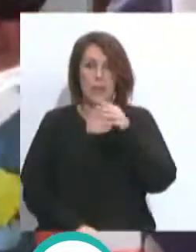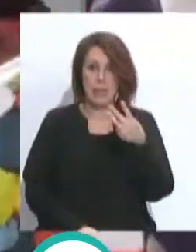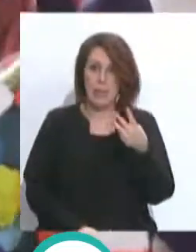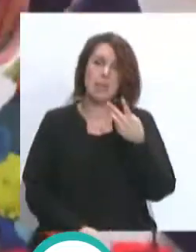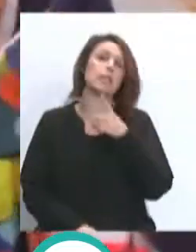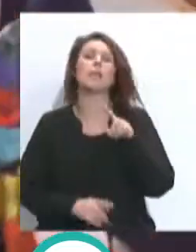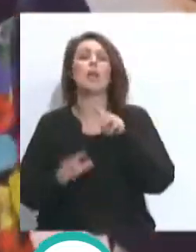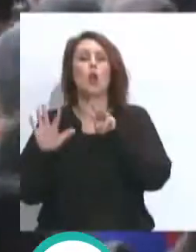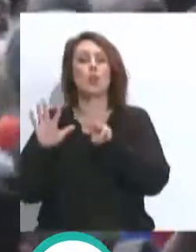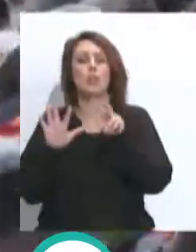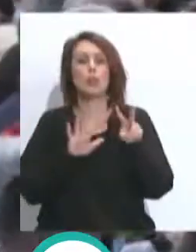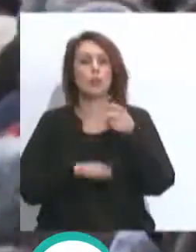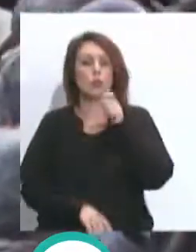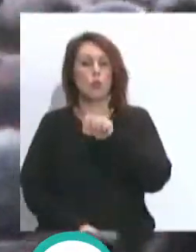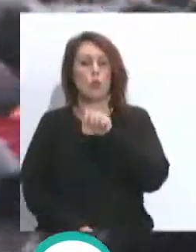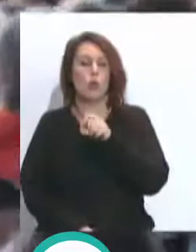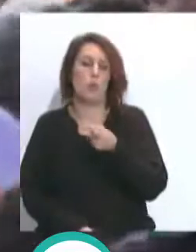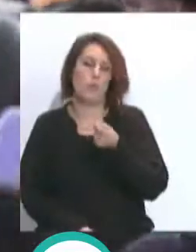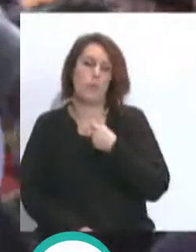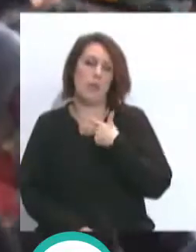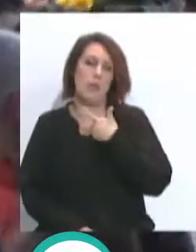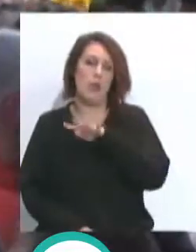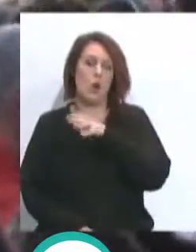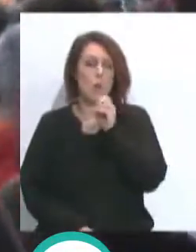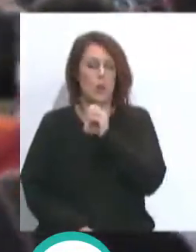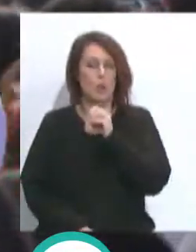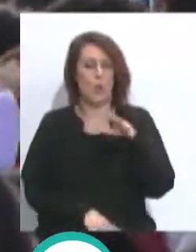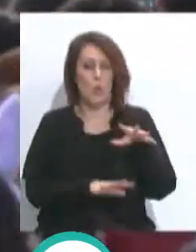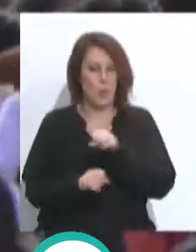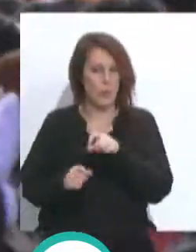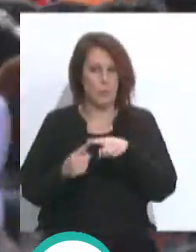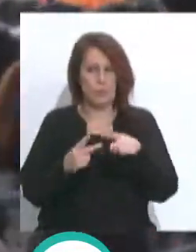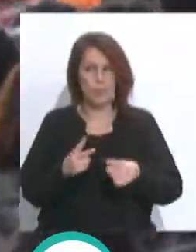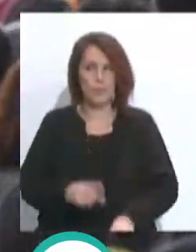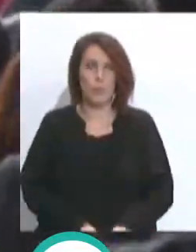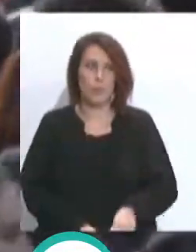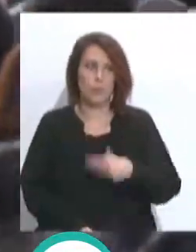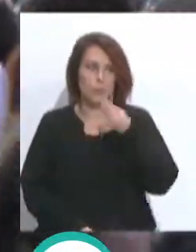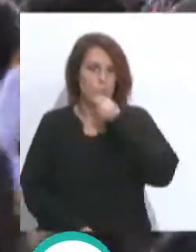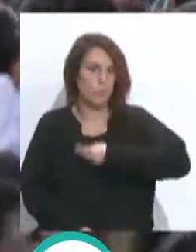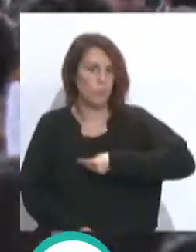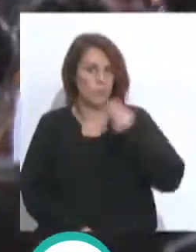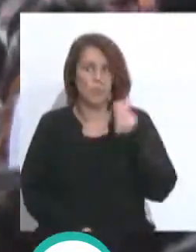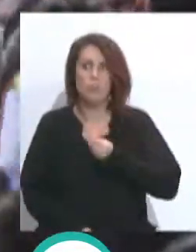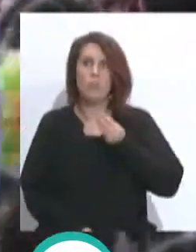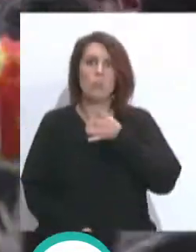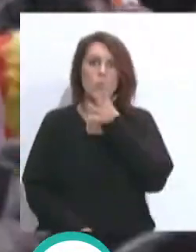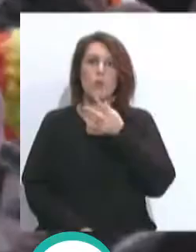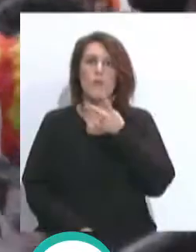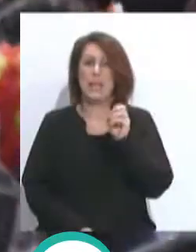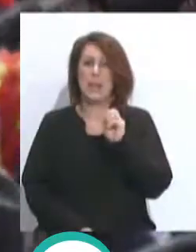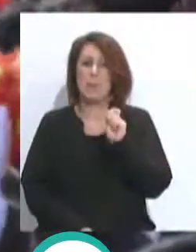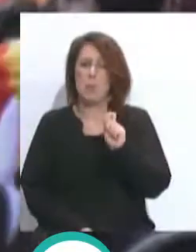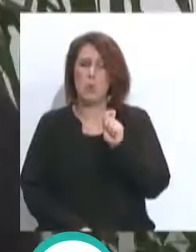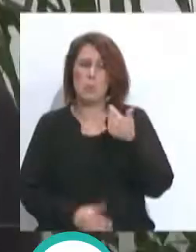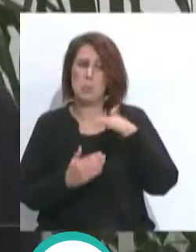96,53% y el 82,95% de ocupación, respectivamente. Bueno, buenísima, porque casi ha subido 20 puntos sobre lo que